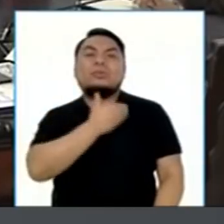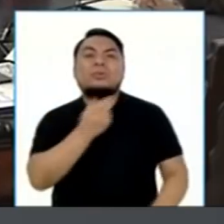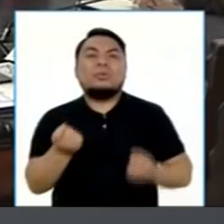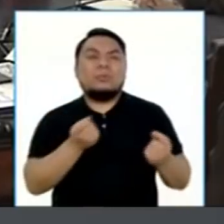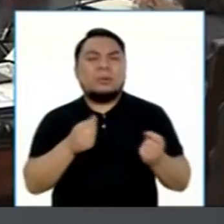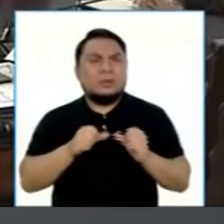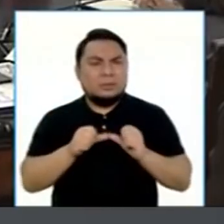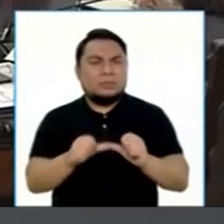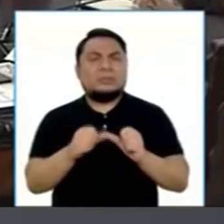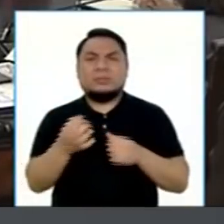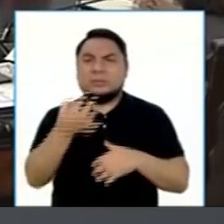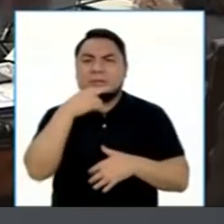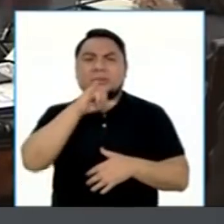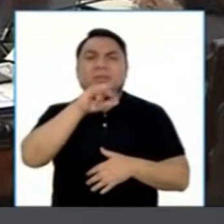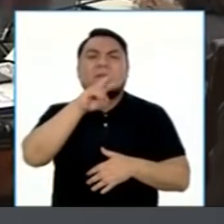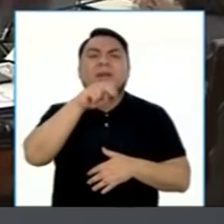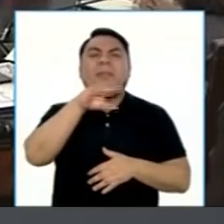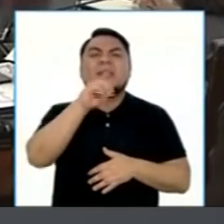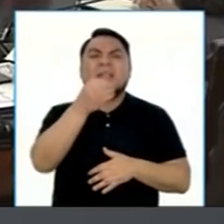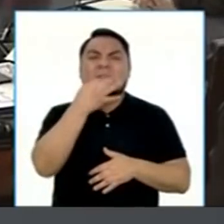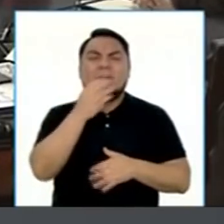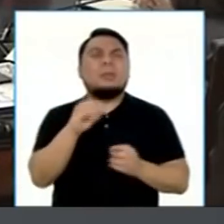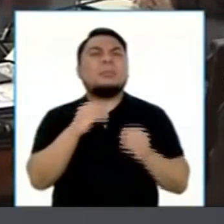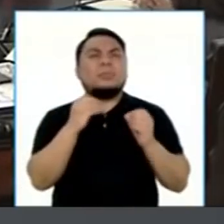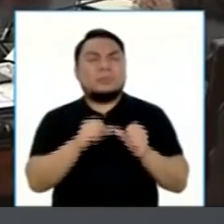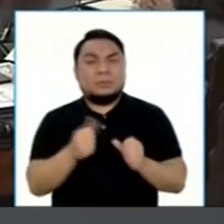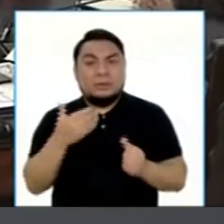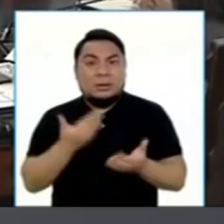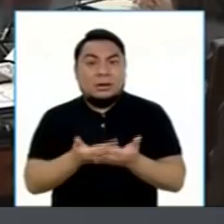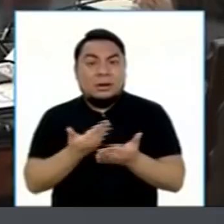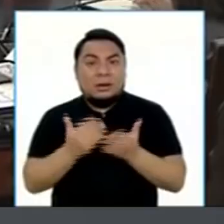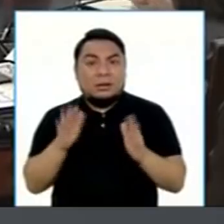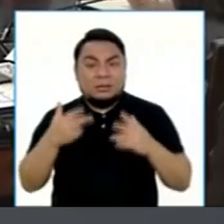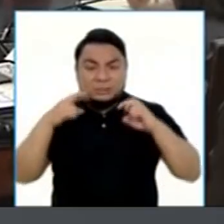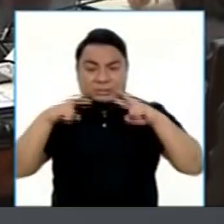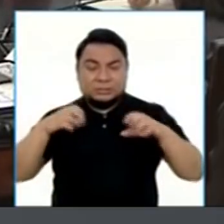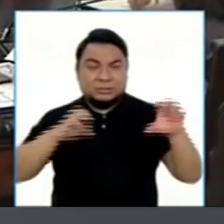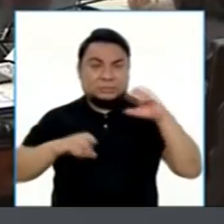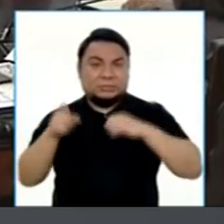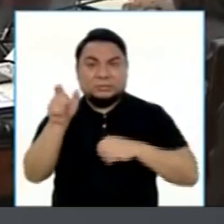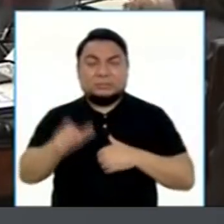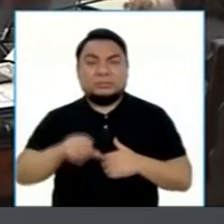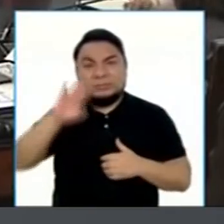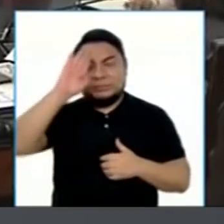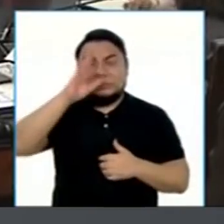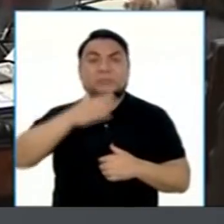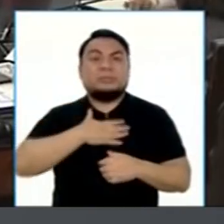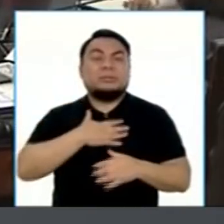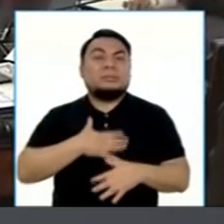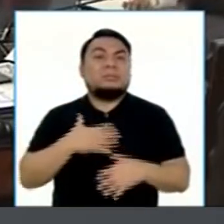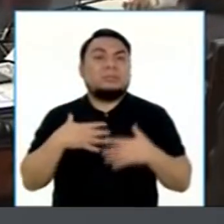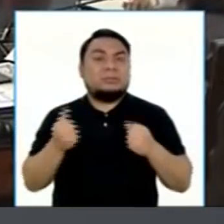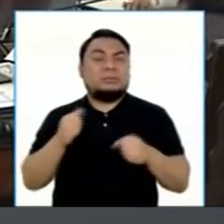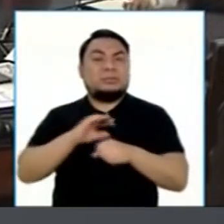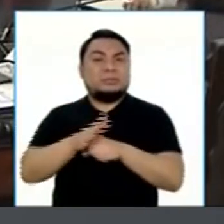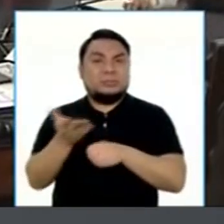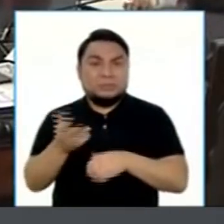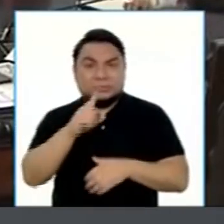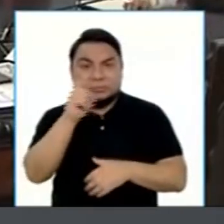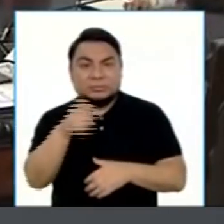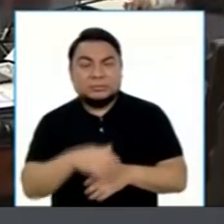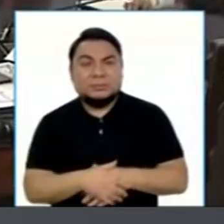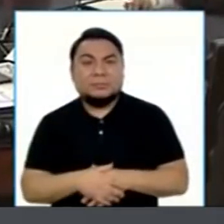gobierno insiste con la ivermectina? ¿Hay alguna evidencia científica de que los pacientes mejoren con ese supuesto